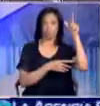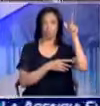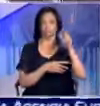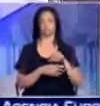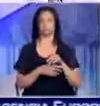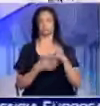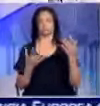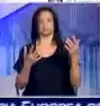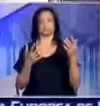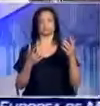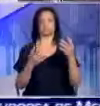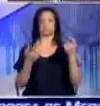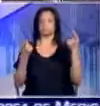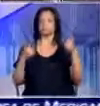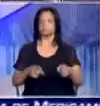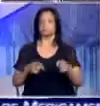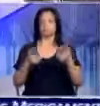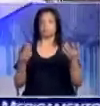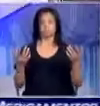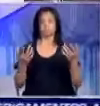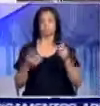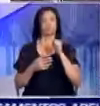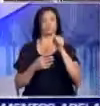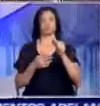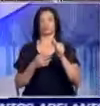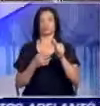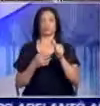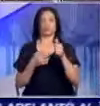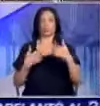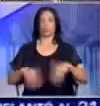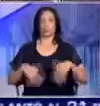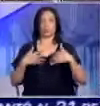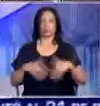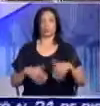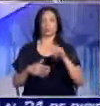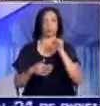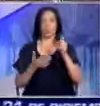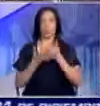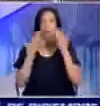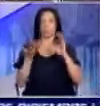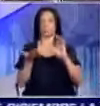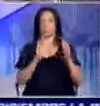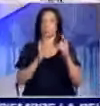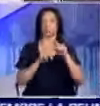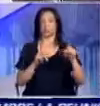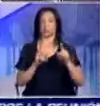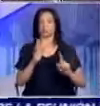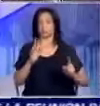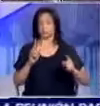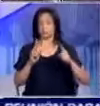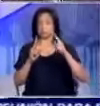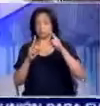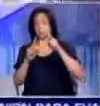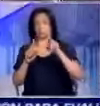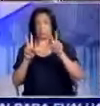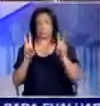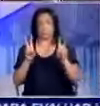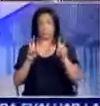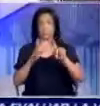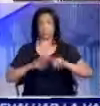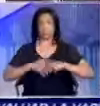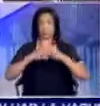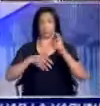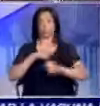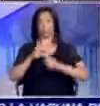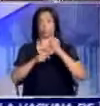cosa para la historia que no tiene parangón Entonces vamos a tener el pico en enero empezar un